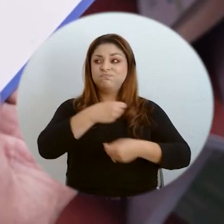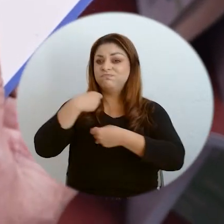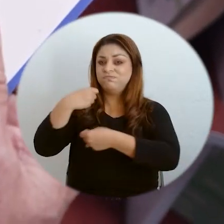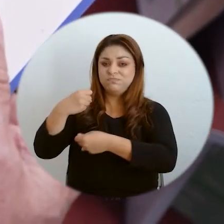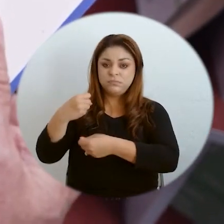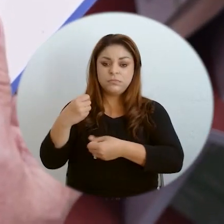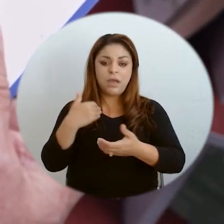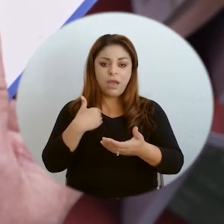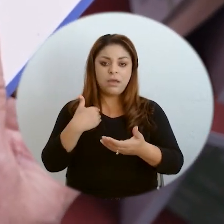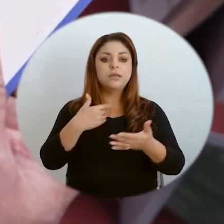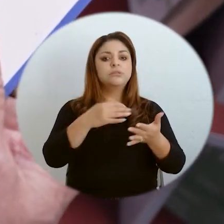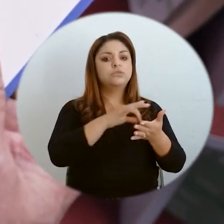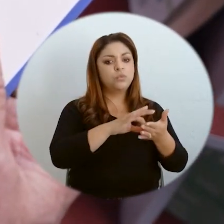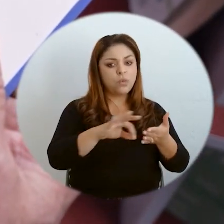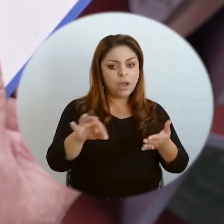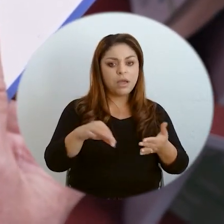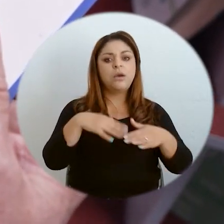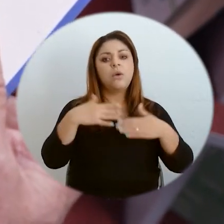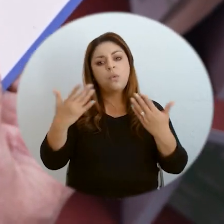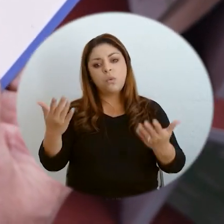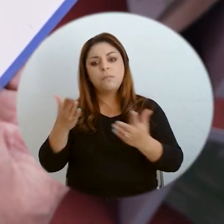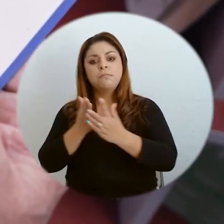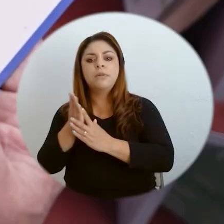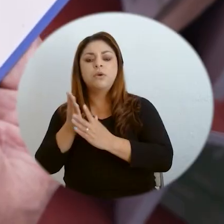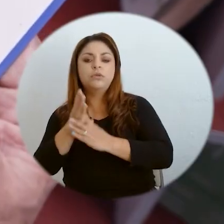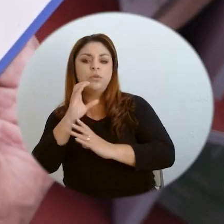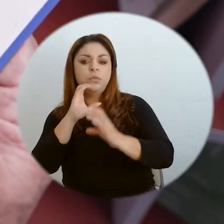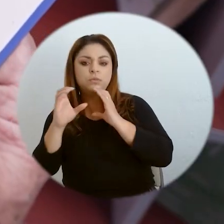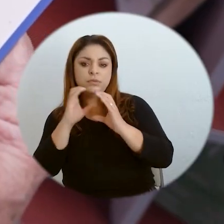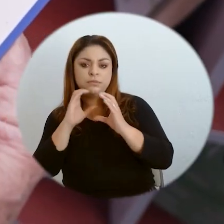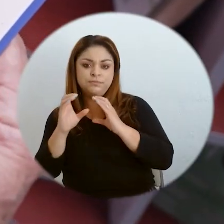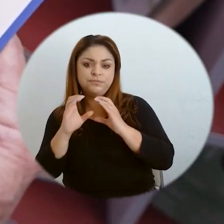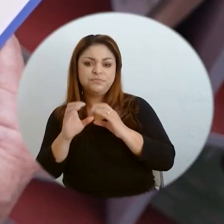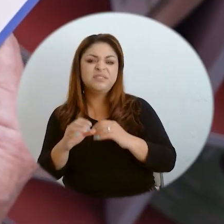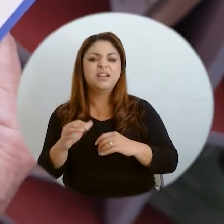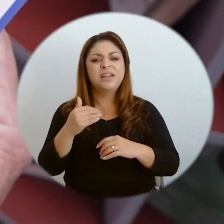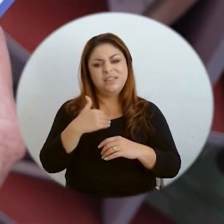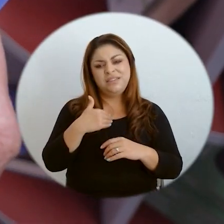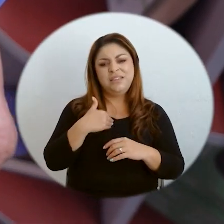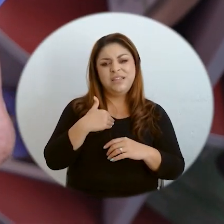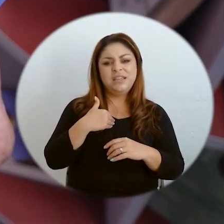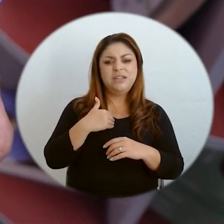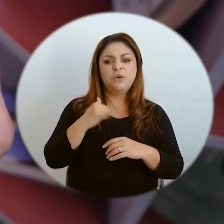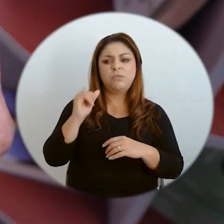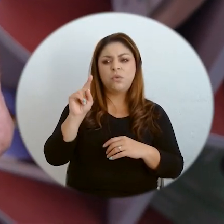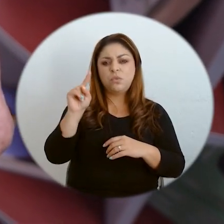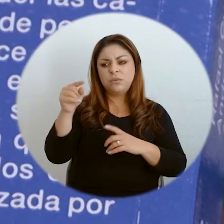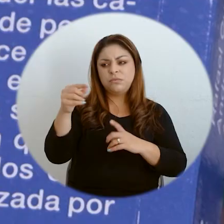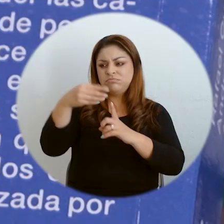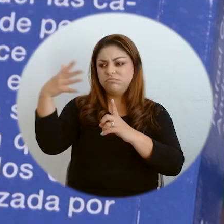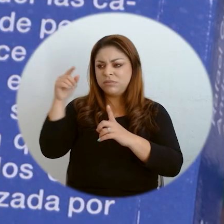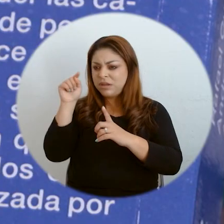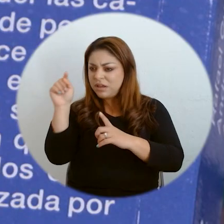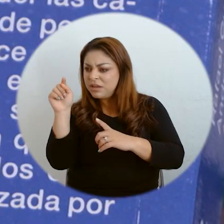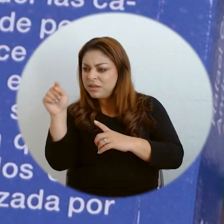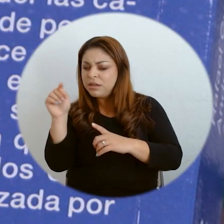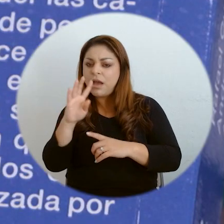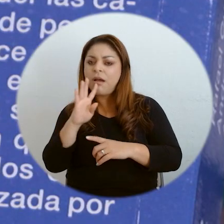generan no solamente en las escuelas, sino también lo podemos ver en algunos medios de comunicación, que tienen una especie de